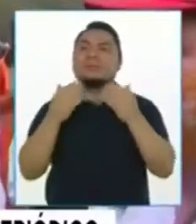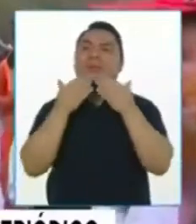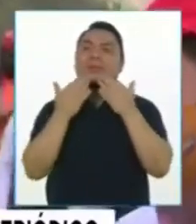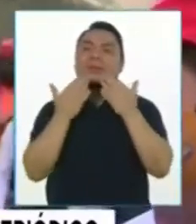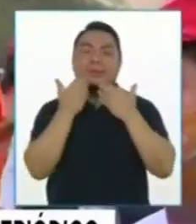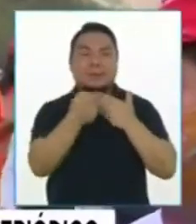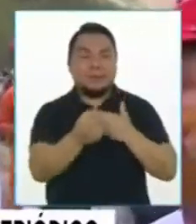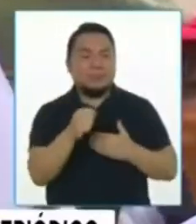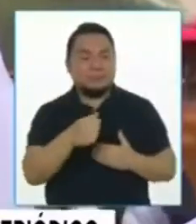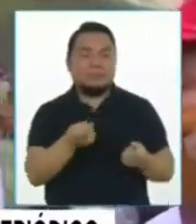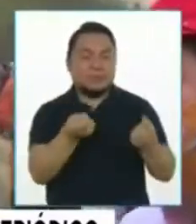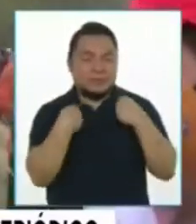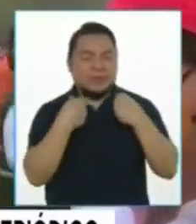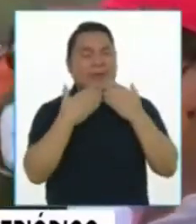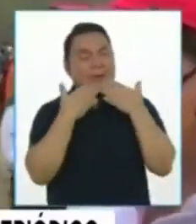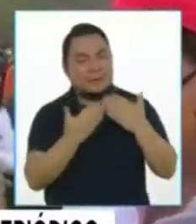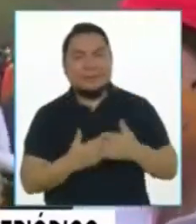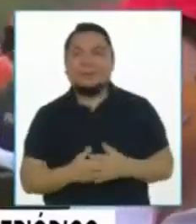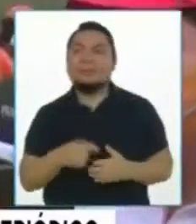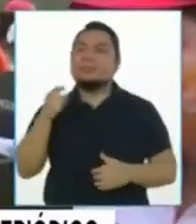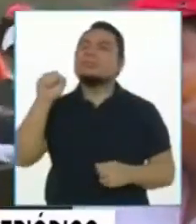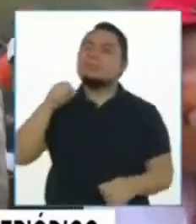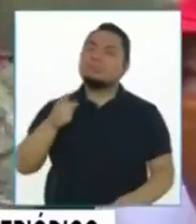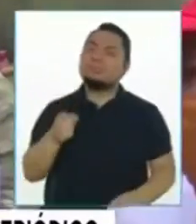gracias, señor. Muchas gracias.